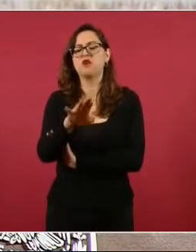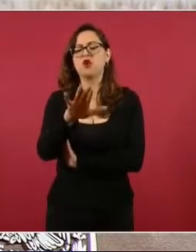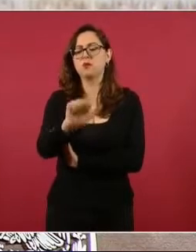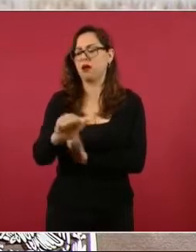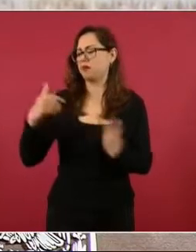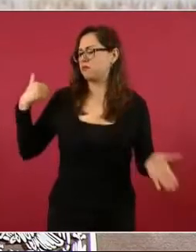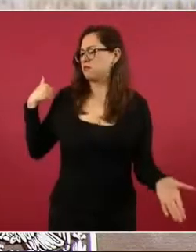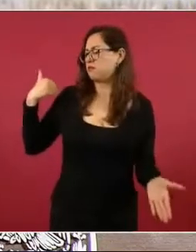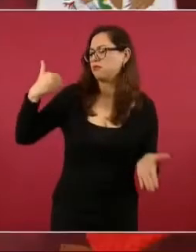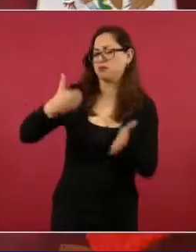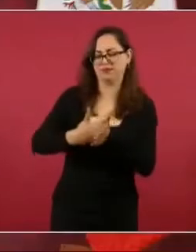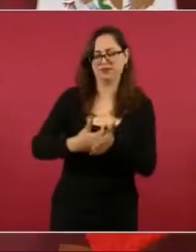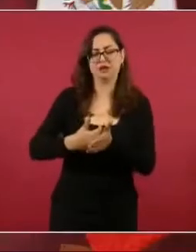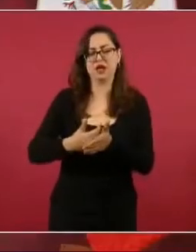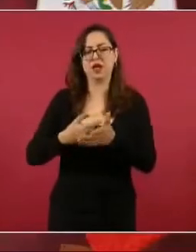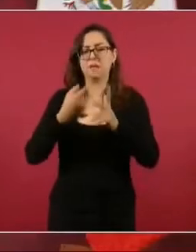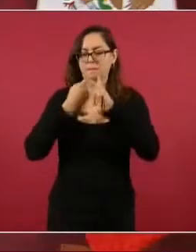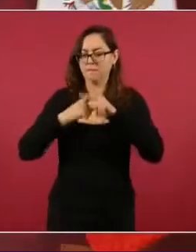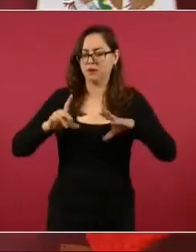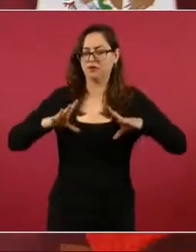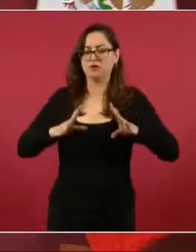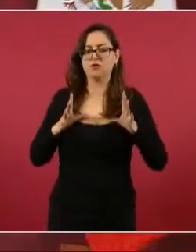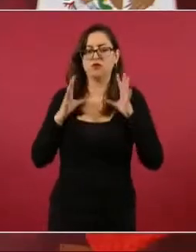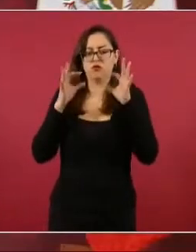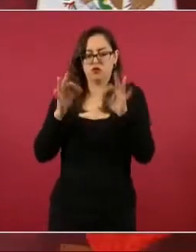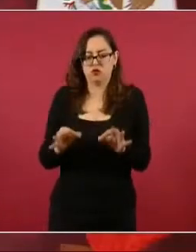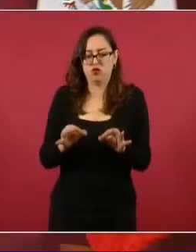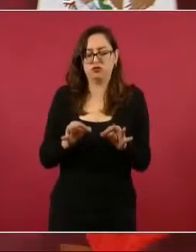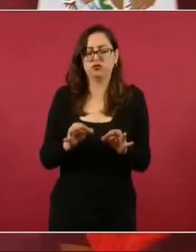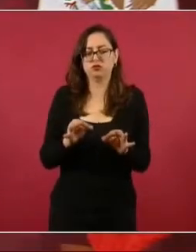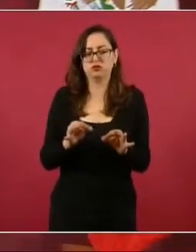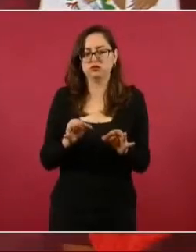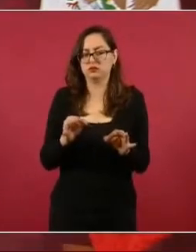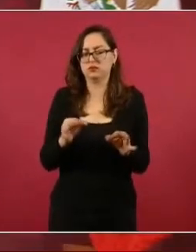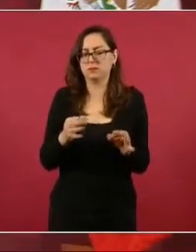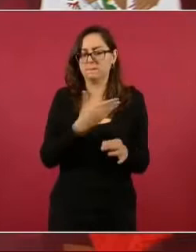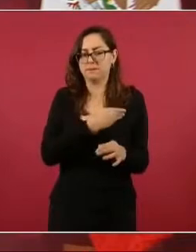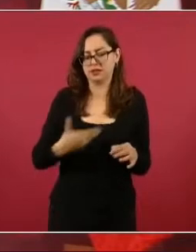Desde que se fundó el Reforma en el tiempo de Salinas a la fecha.